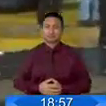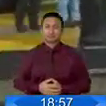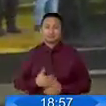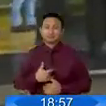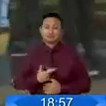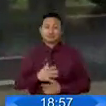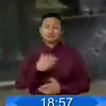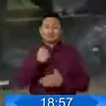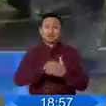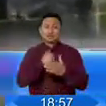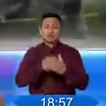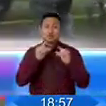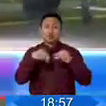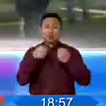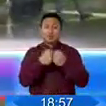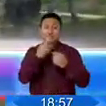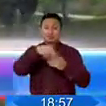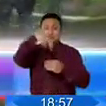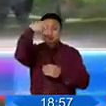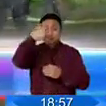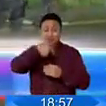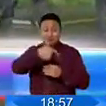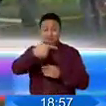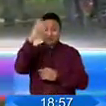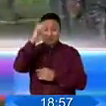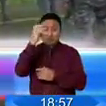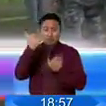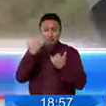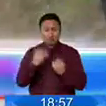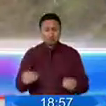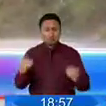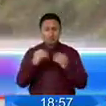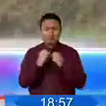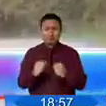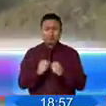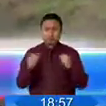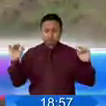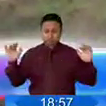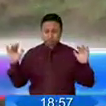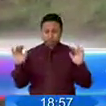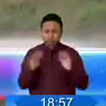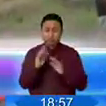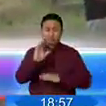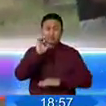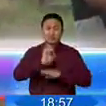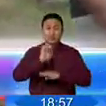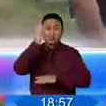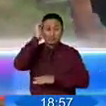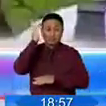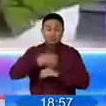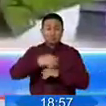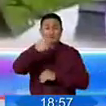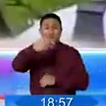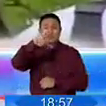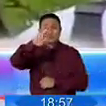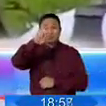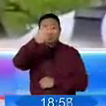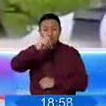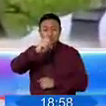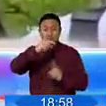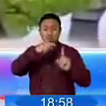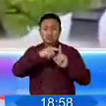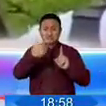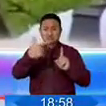contra los grupos armados en la frontera norte y en Colombia se intensifica. Ecuador no solo está preocupado por alias Guacho, quien sería una especie